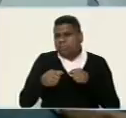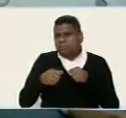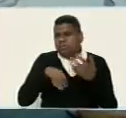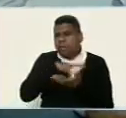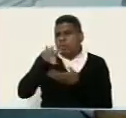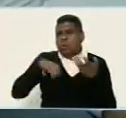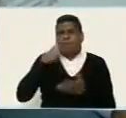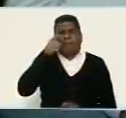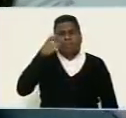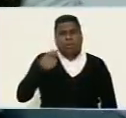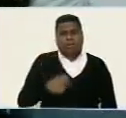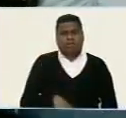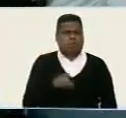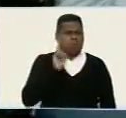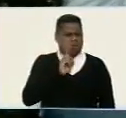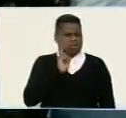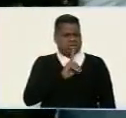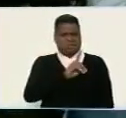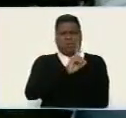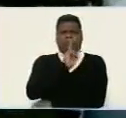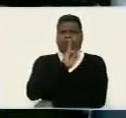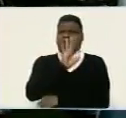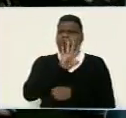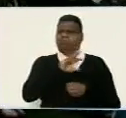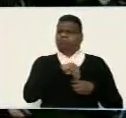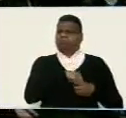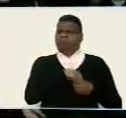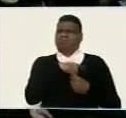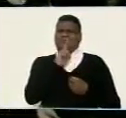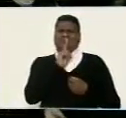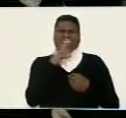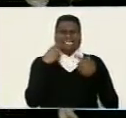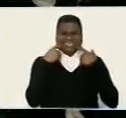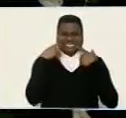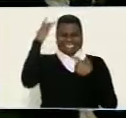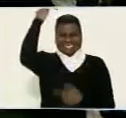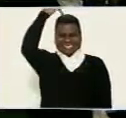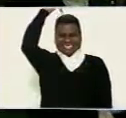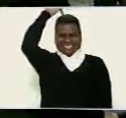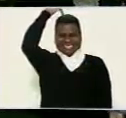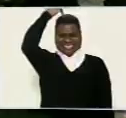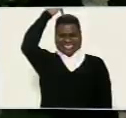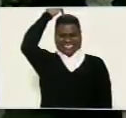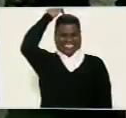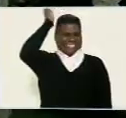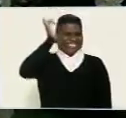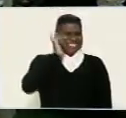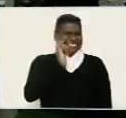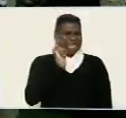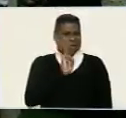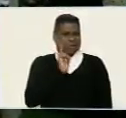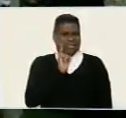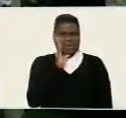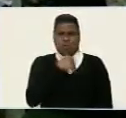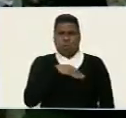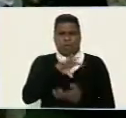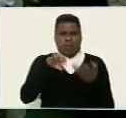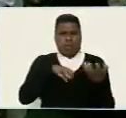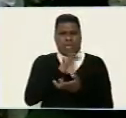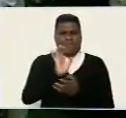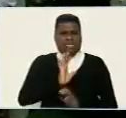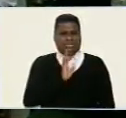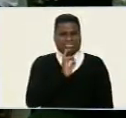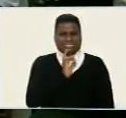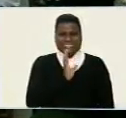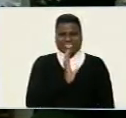¿Quién puede decir, no, eso es mentira? Estaría mintiendo, ese estaría mintiendo. Ahora, lo que nosotros sí tenemos que decir es que